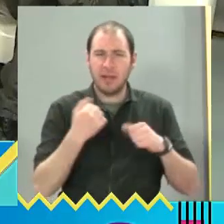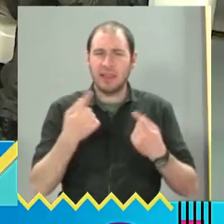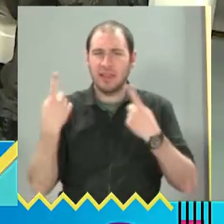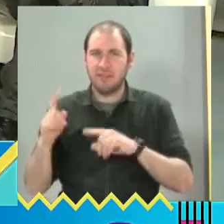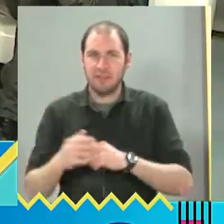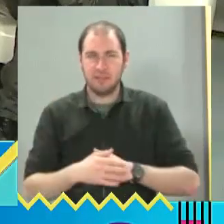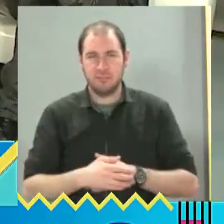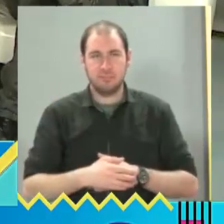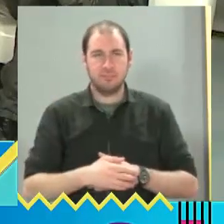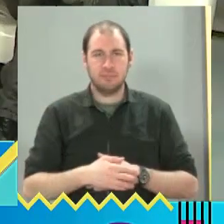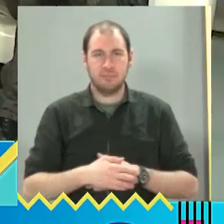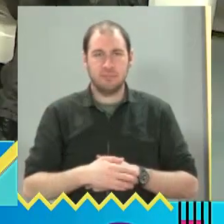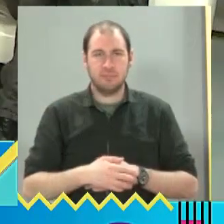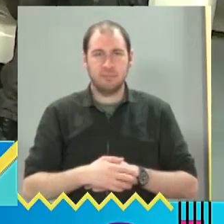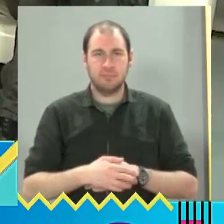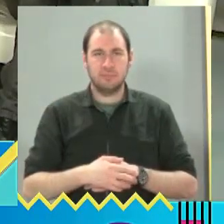manera?